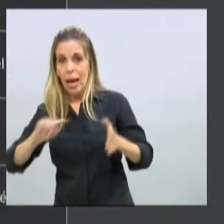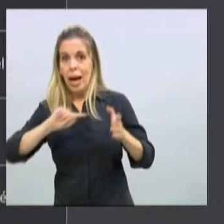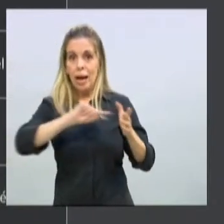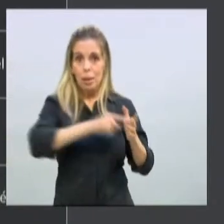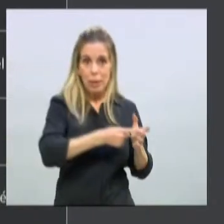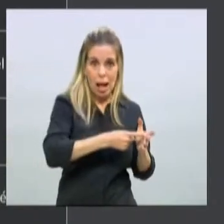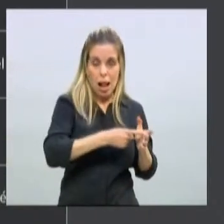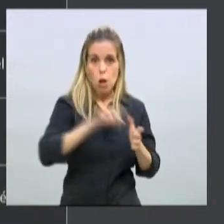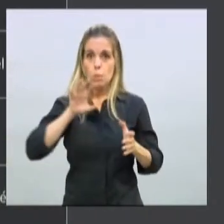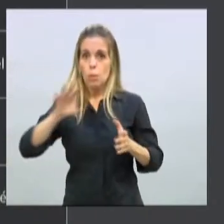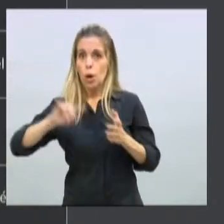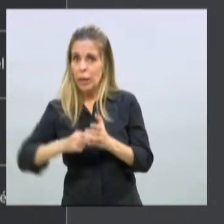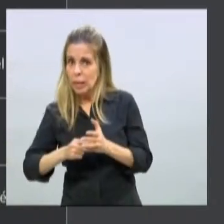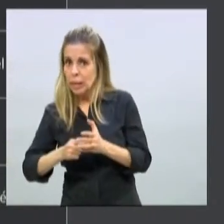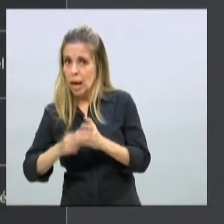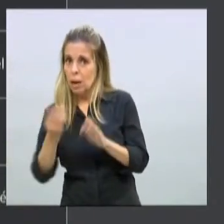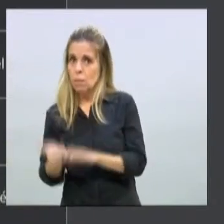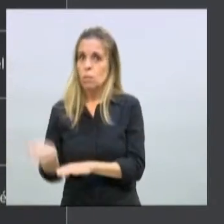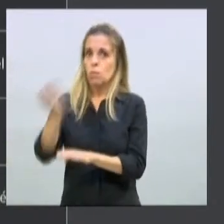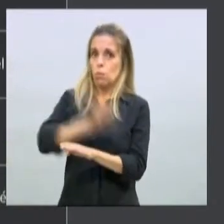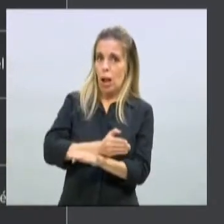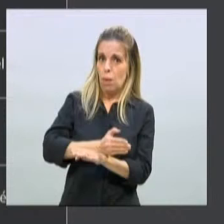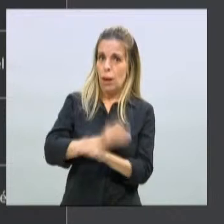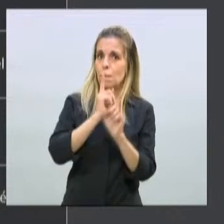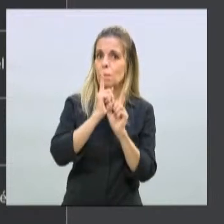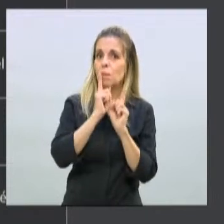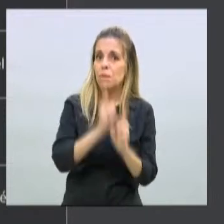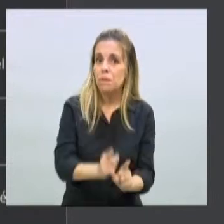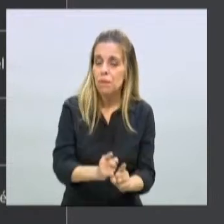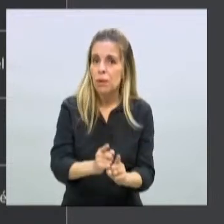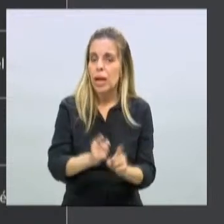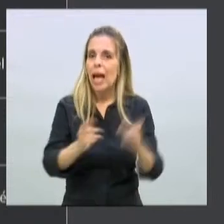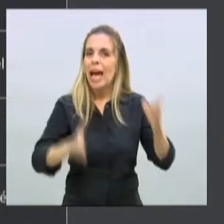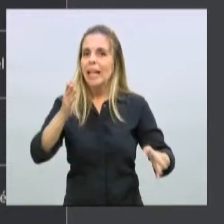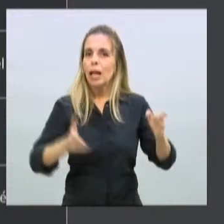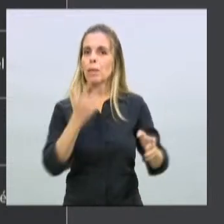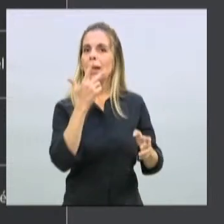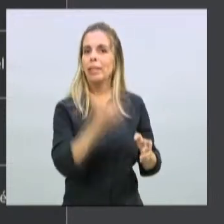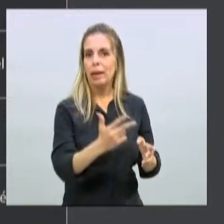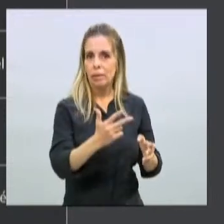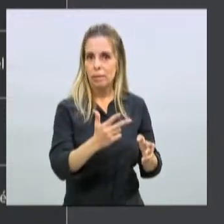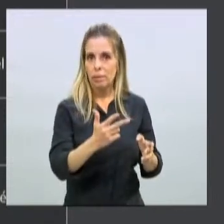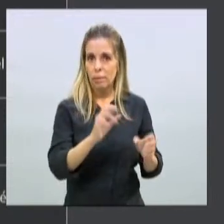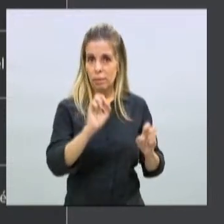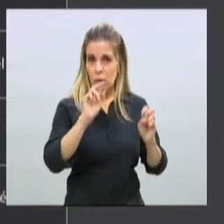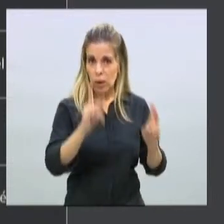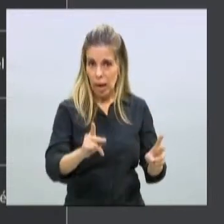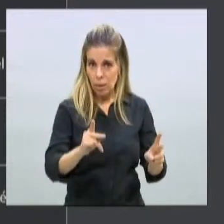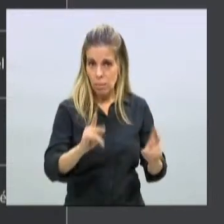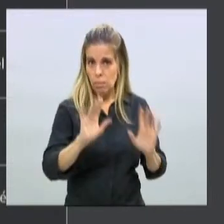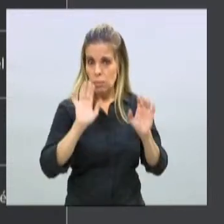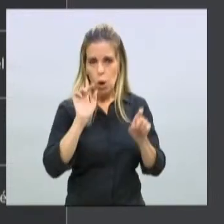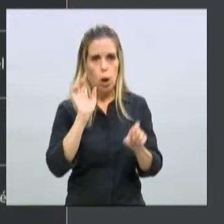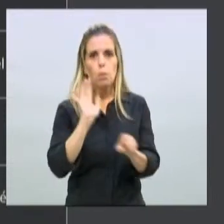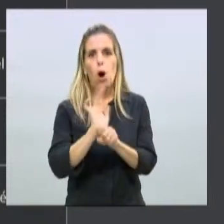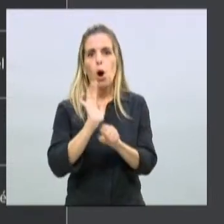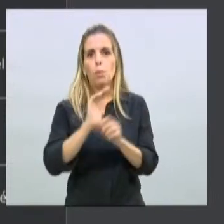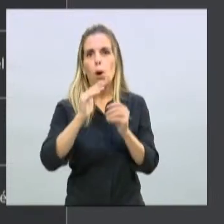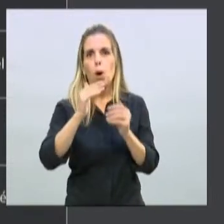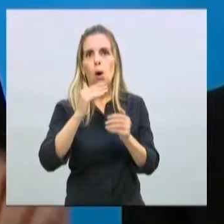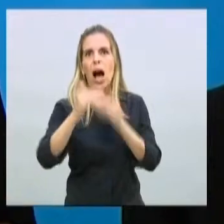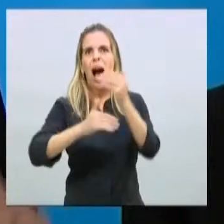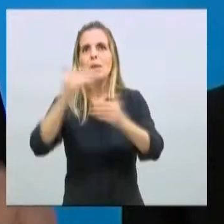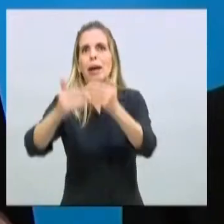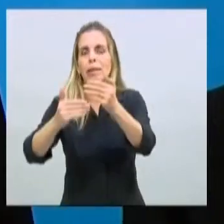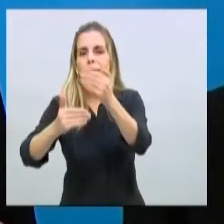la faceta 3. ¿De acuerdo? Esto no es ni un avance ni un retroceso,